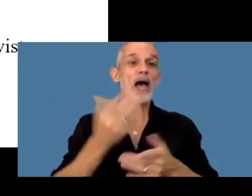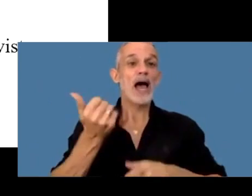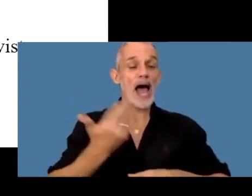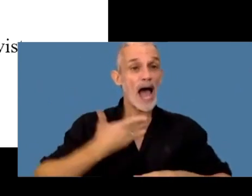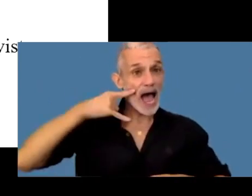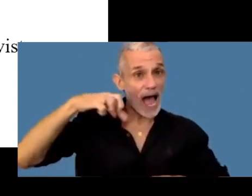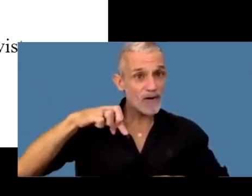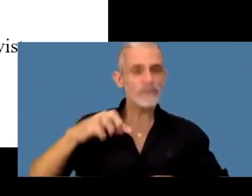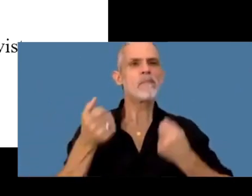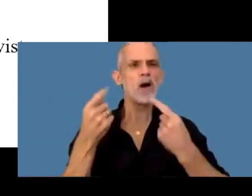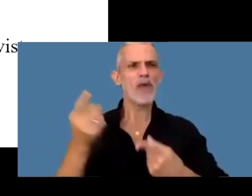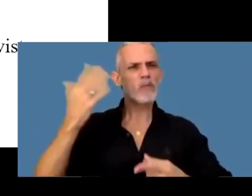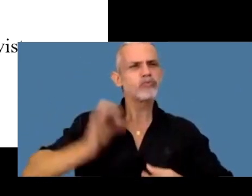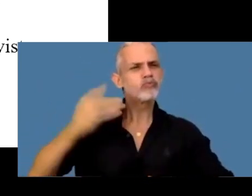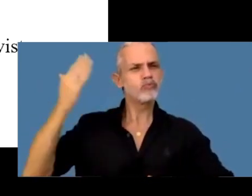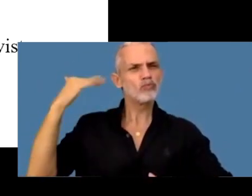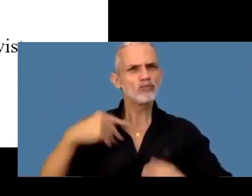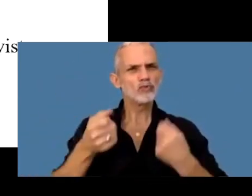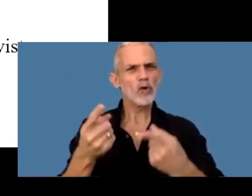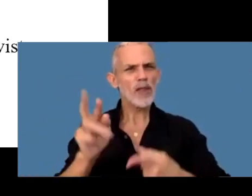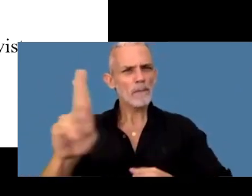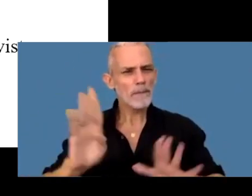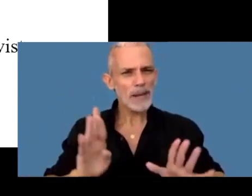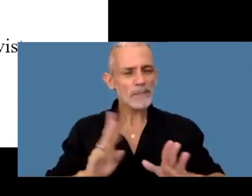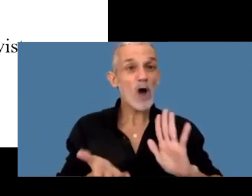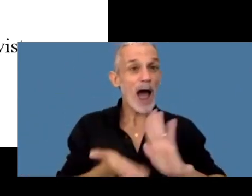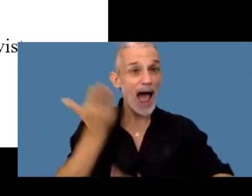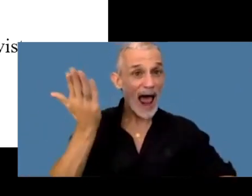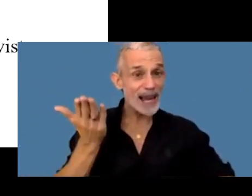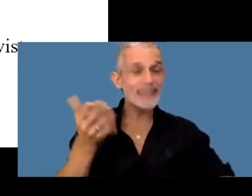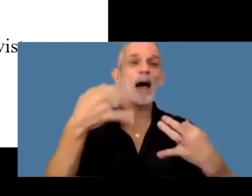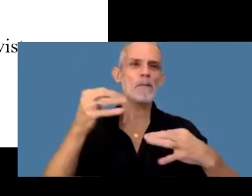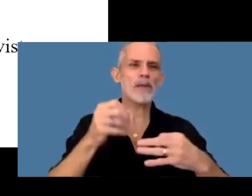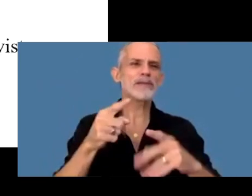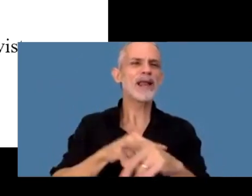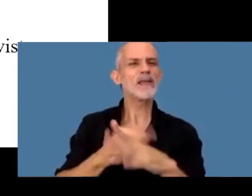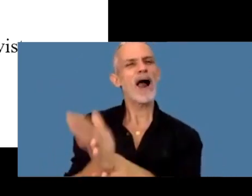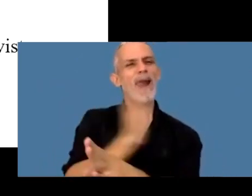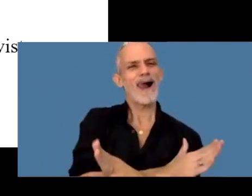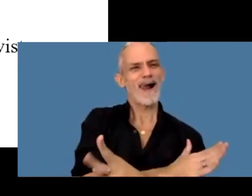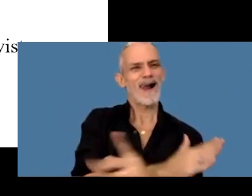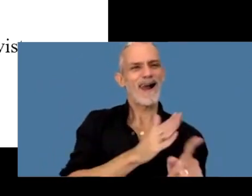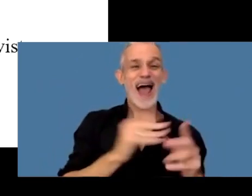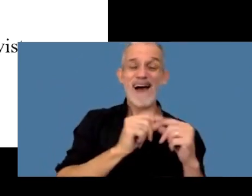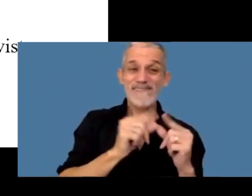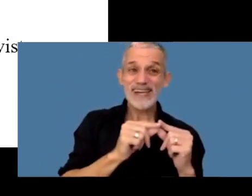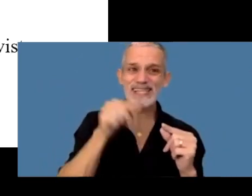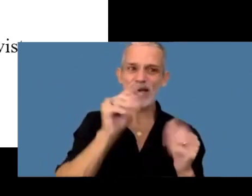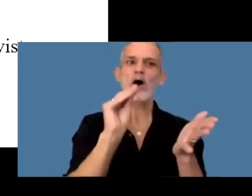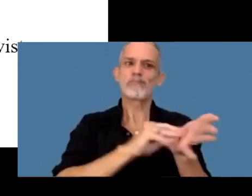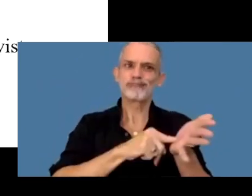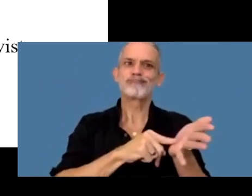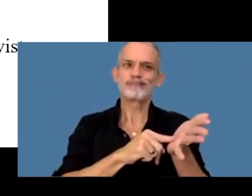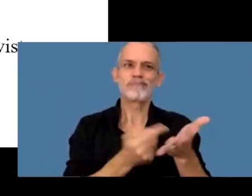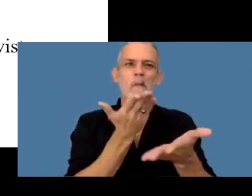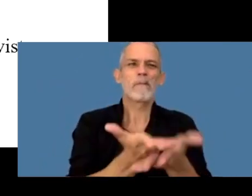hace muchos años que el alta va a ser retroactiva, ¿sí?, a la fecha de interposición del